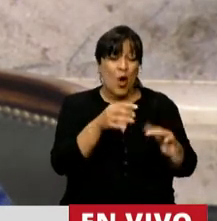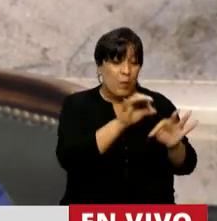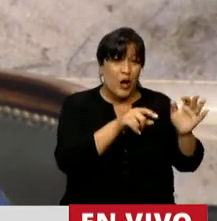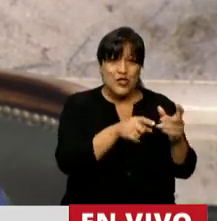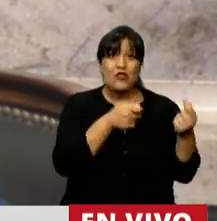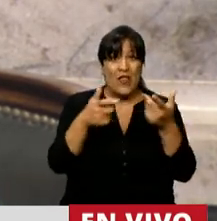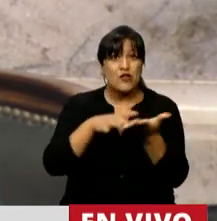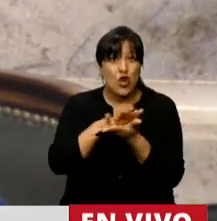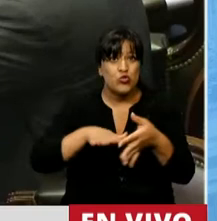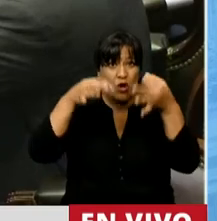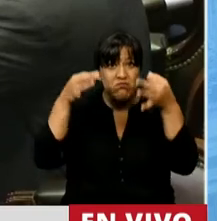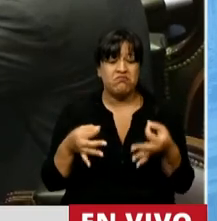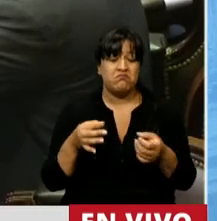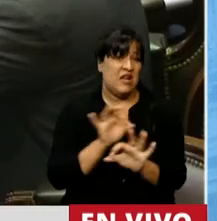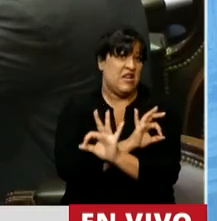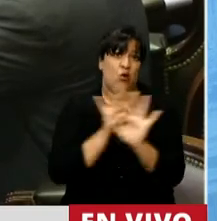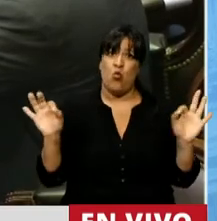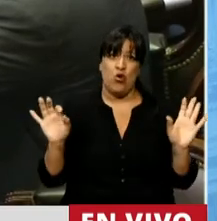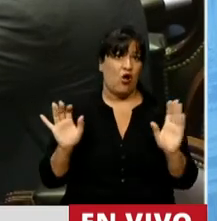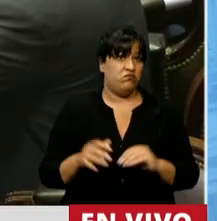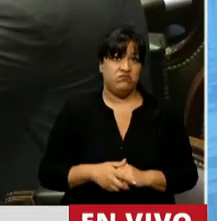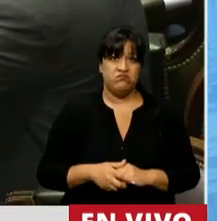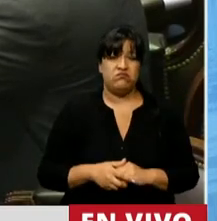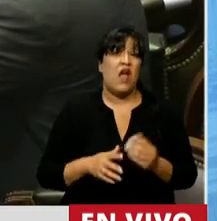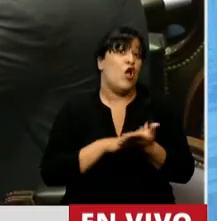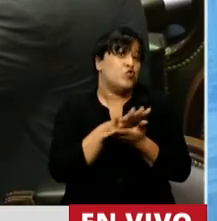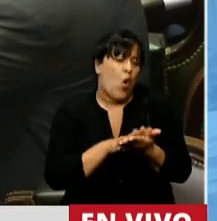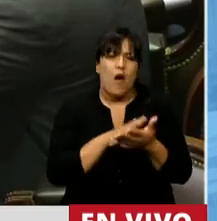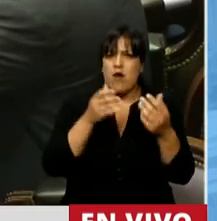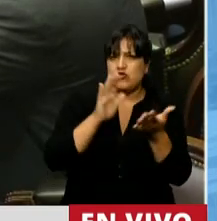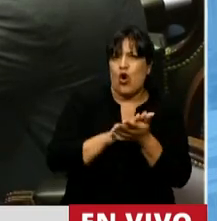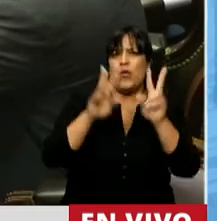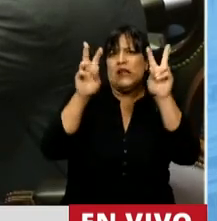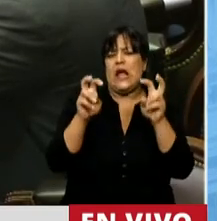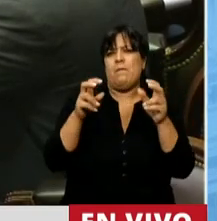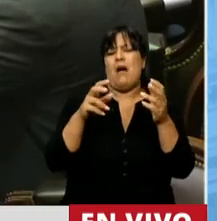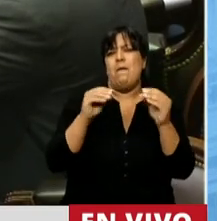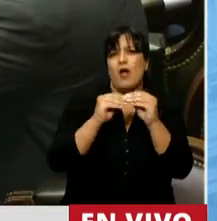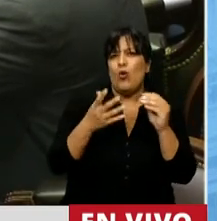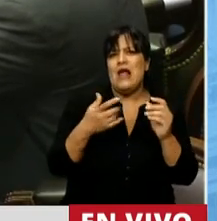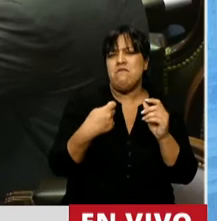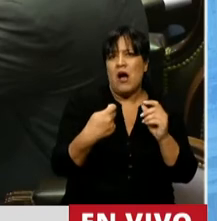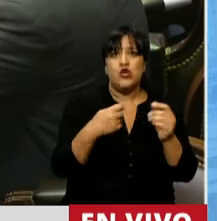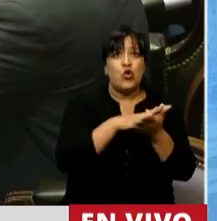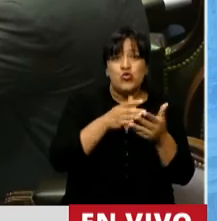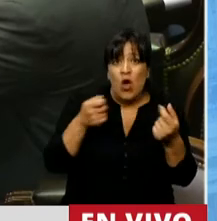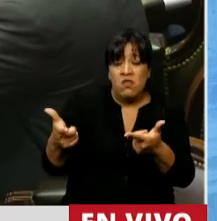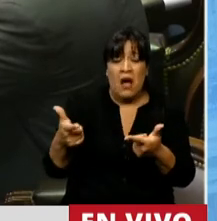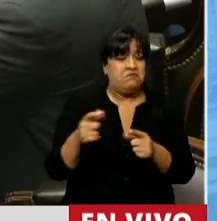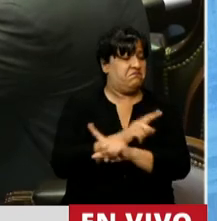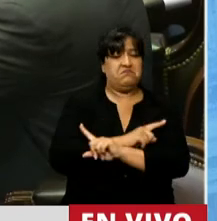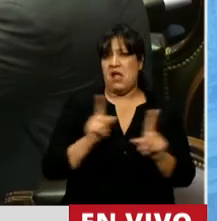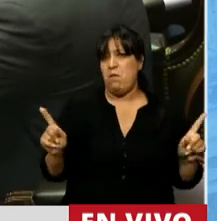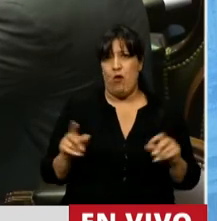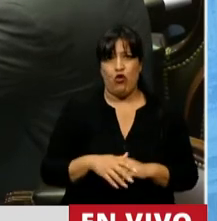conflicto? Ninguno. Ninguno. ¿Resuelve el problema estructural previsional? Tampoco. Mire, señor presidente,